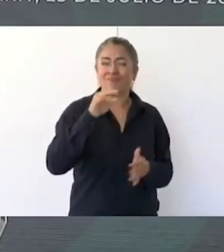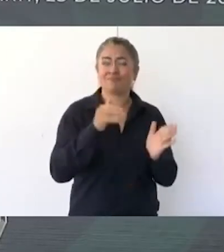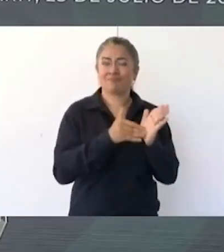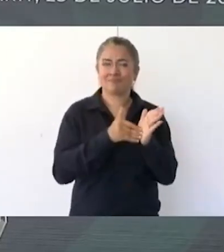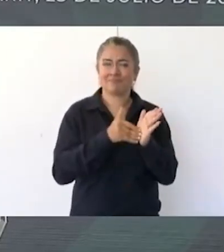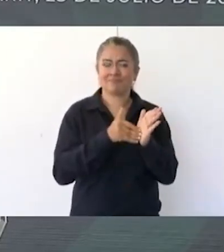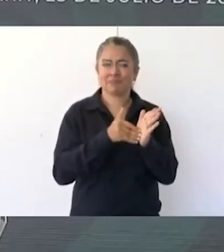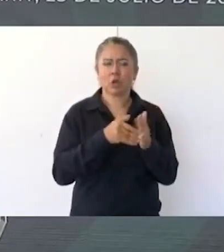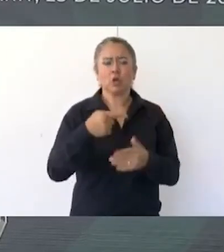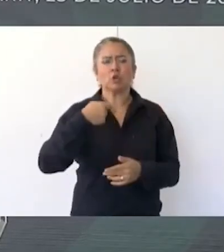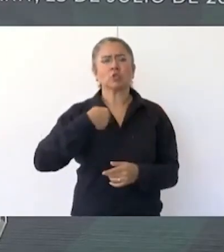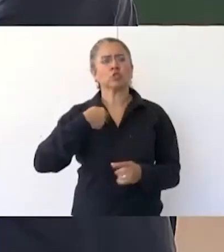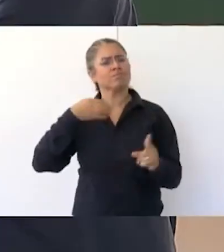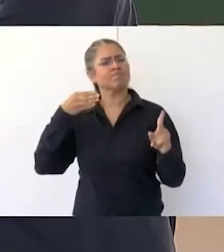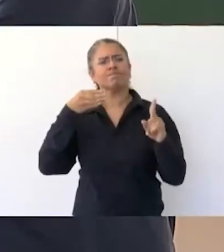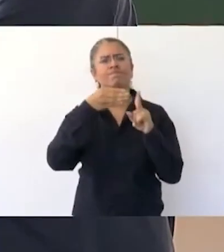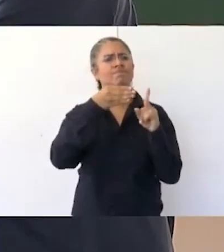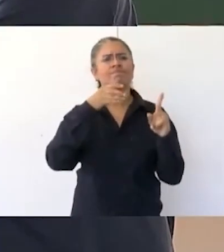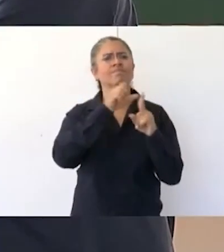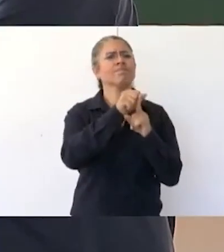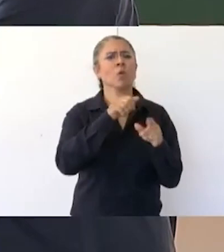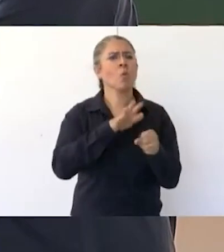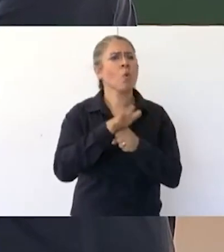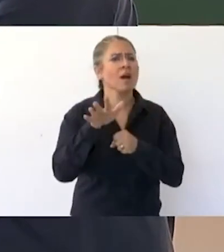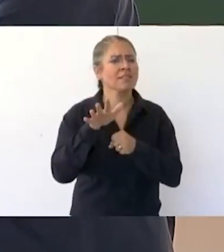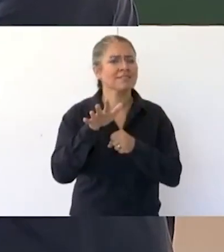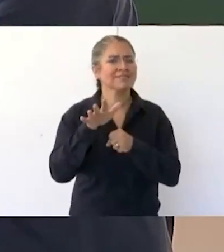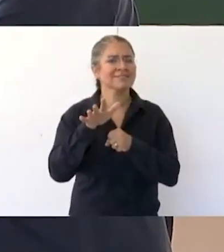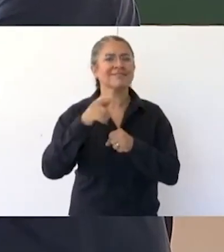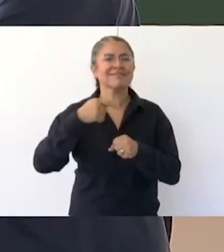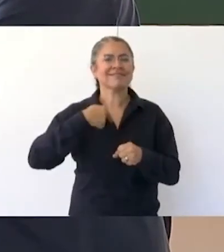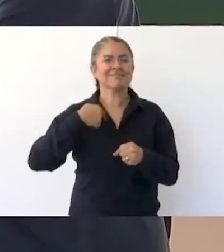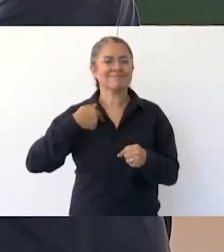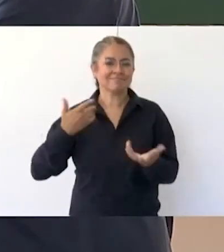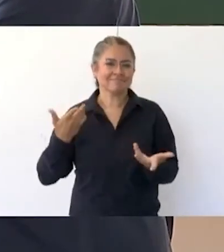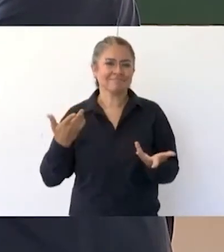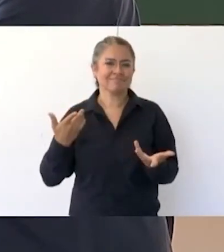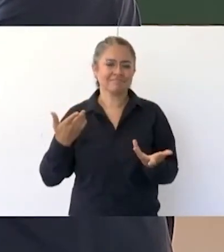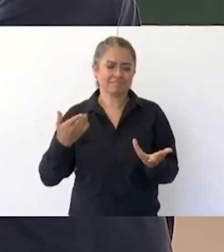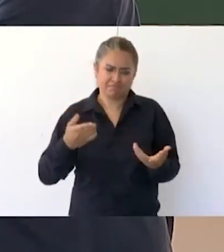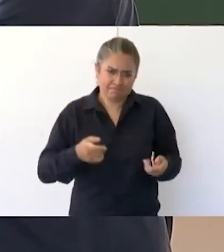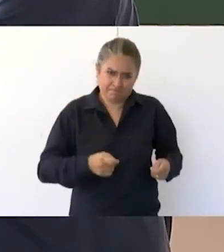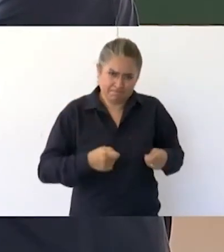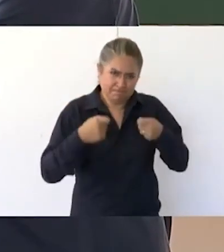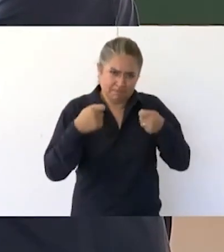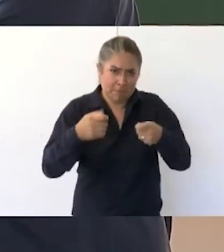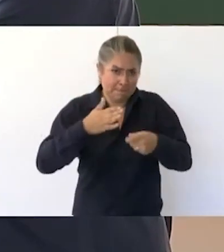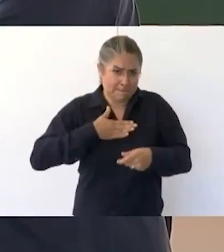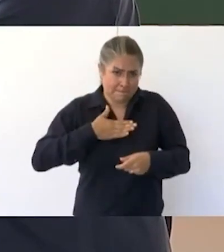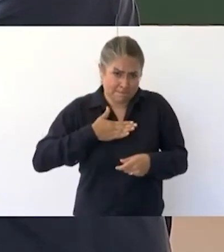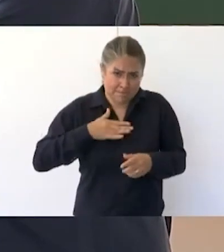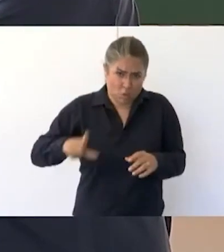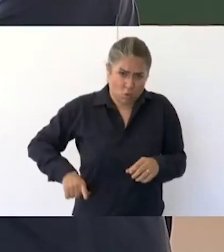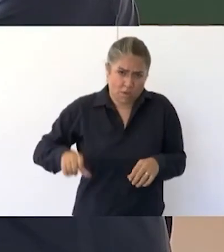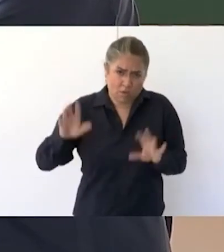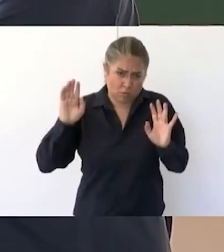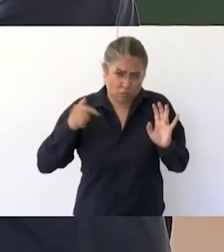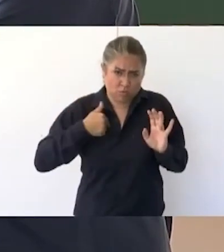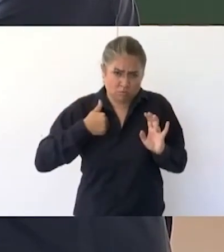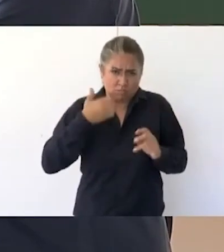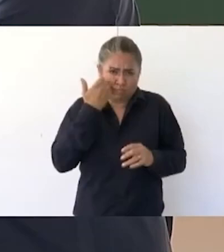propósito de entregar en mi gobierno